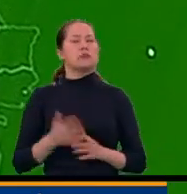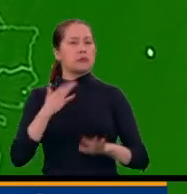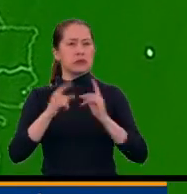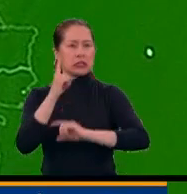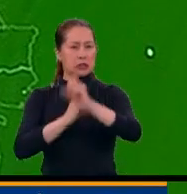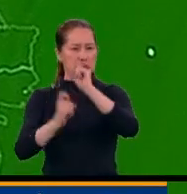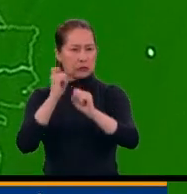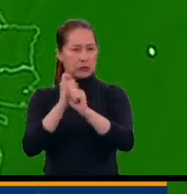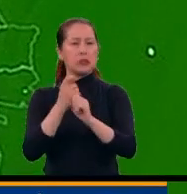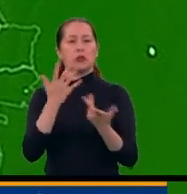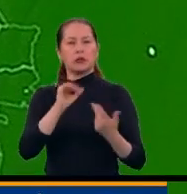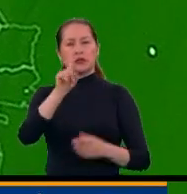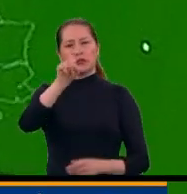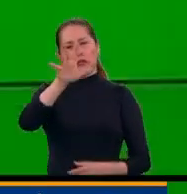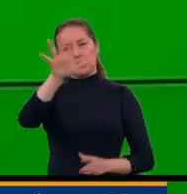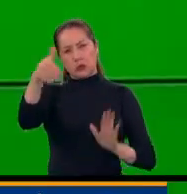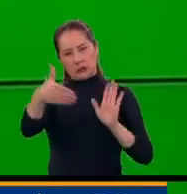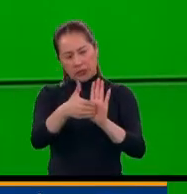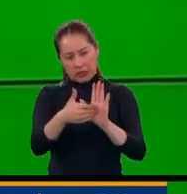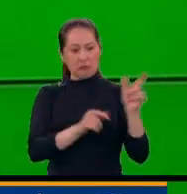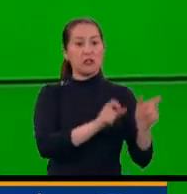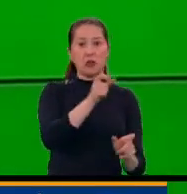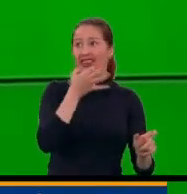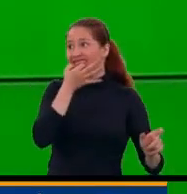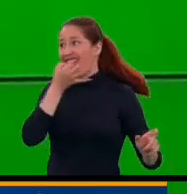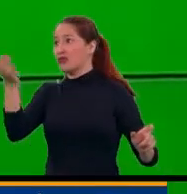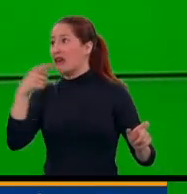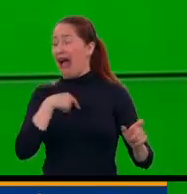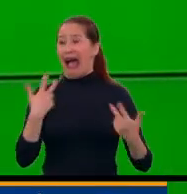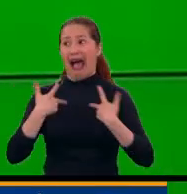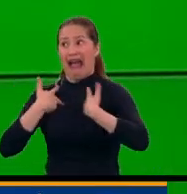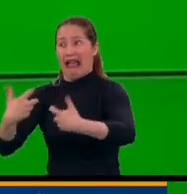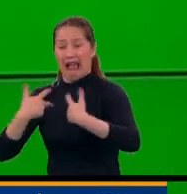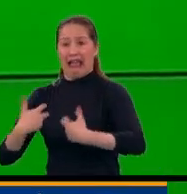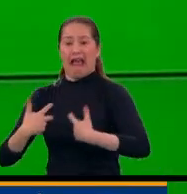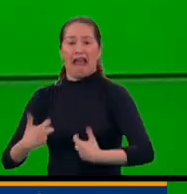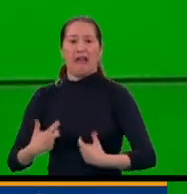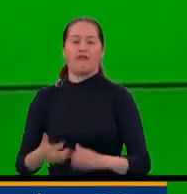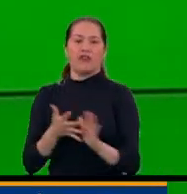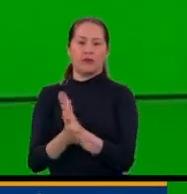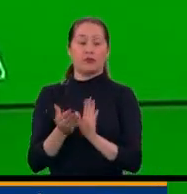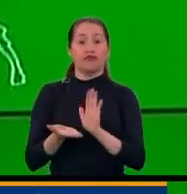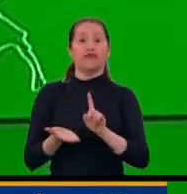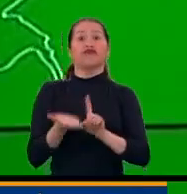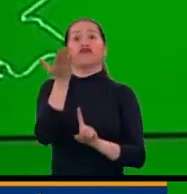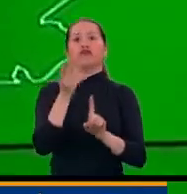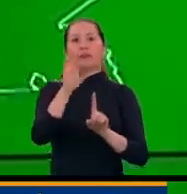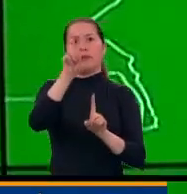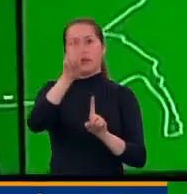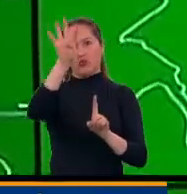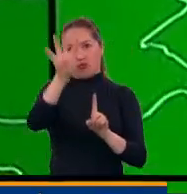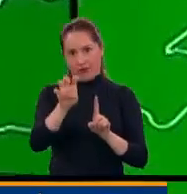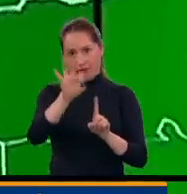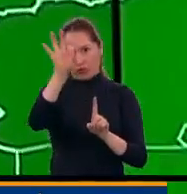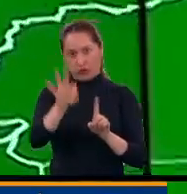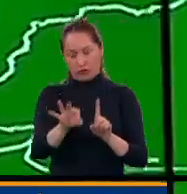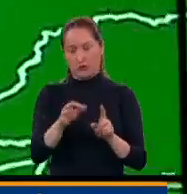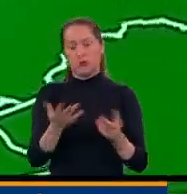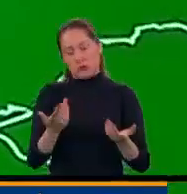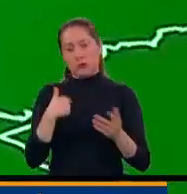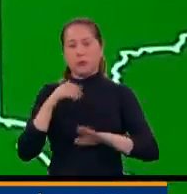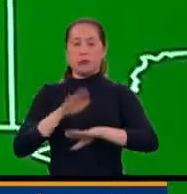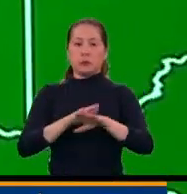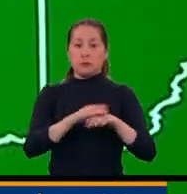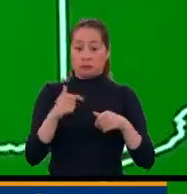de 65 mil denuncias por delitos informáticos, con un incremento del 29%. Es importante mencionar que el